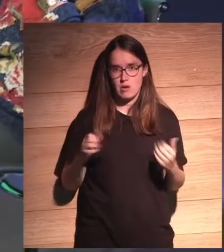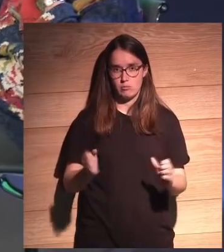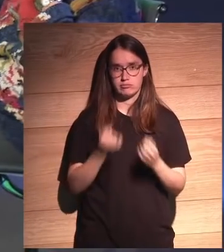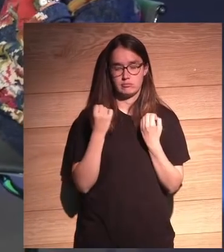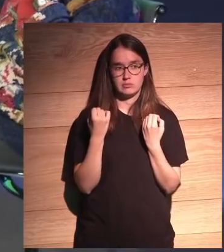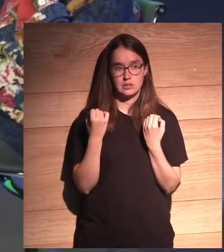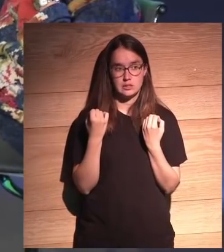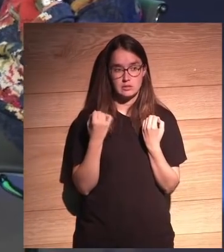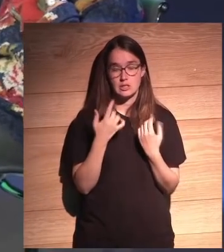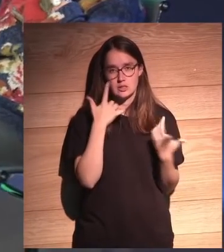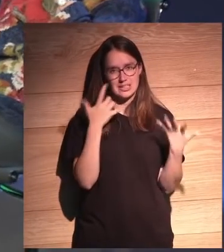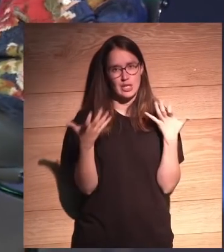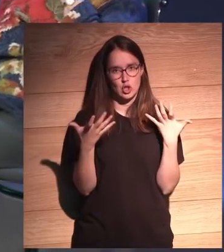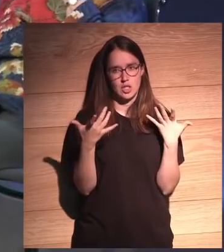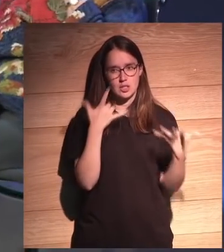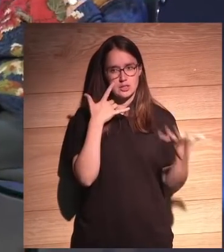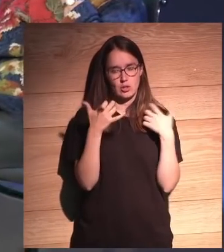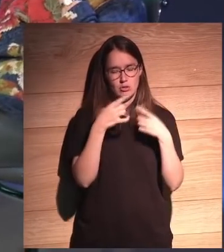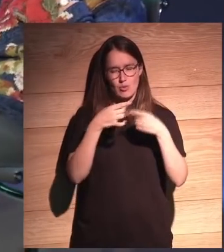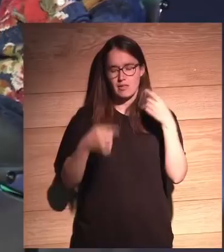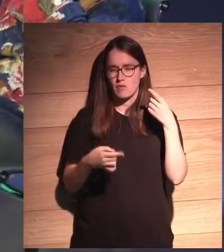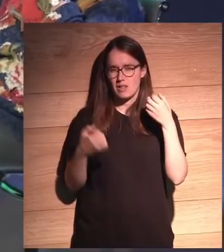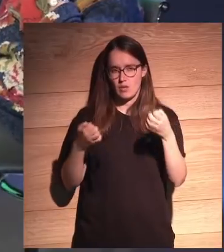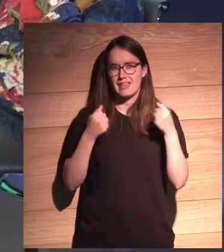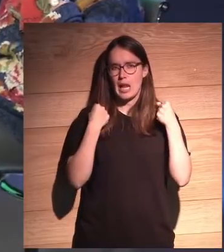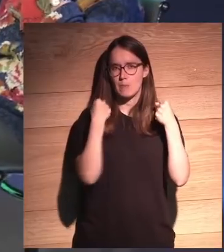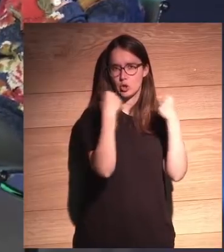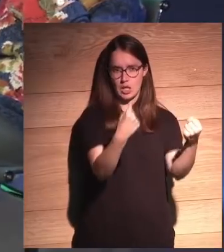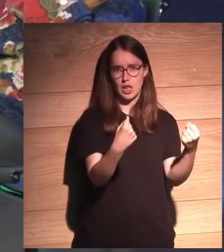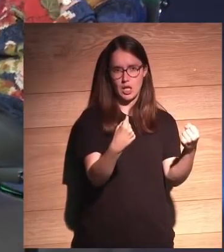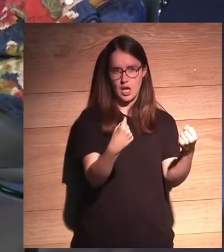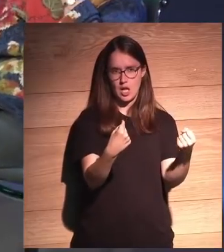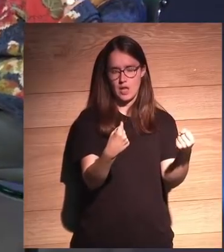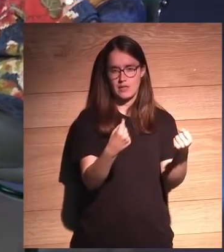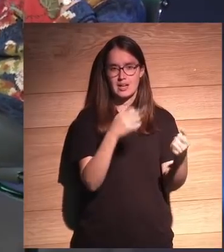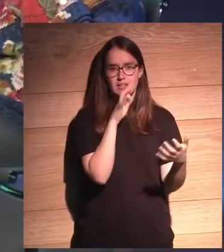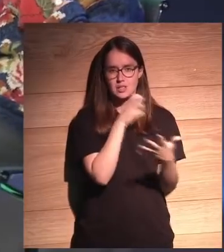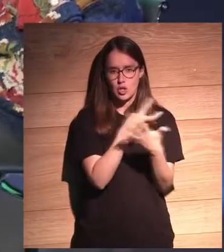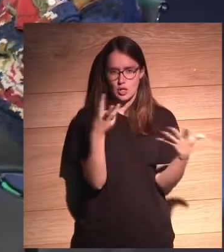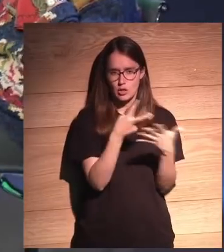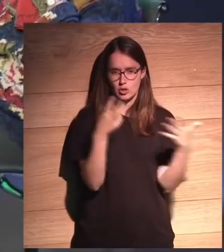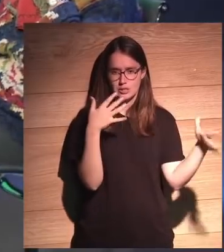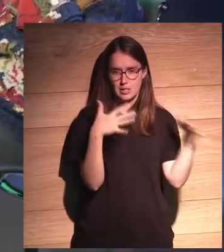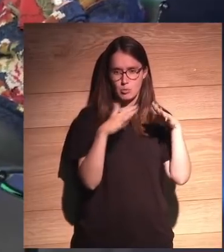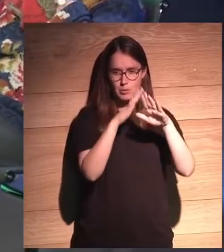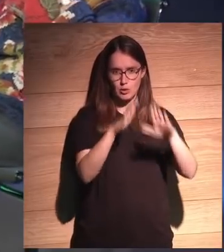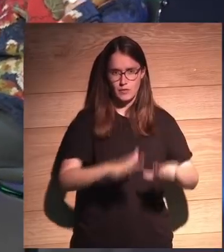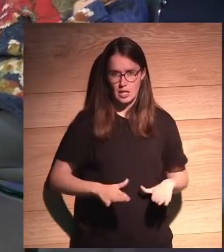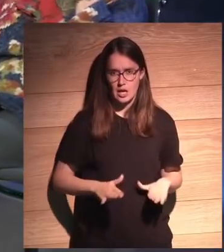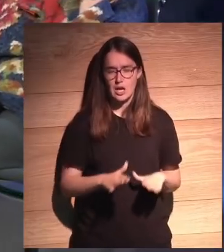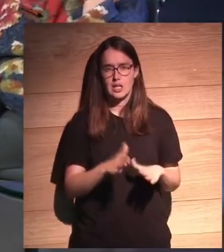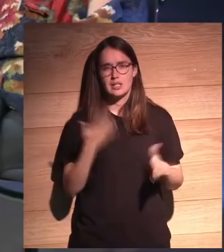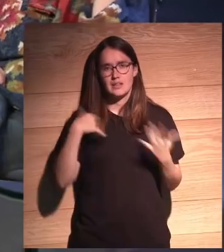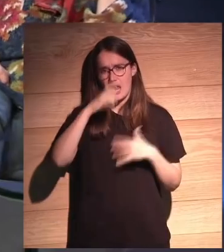¿no? Y se nota, o sea, hay una diferencia entre la potencia de las del 18, de estas del momento final del